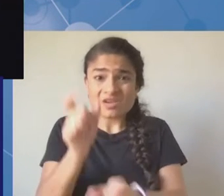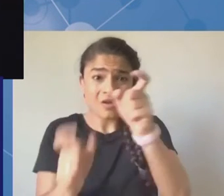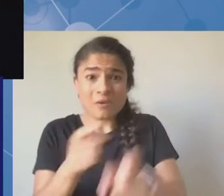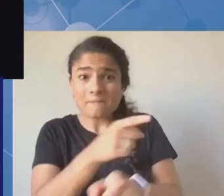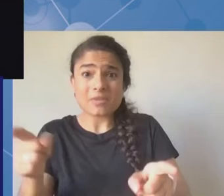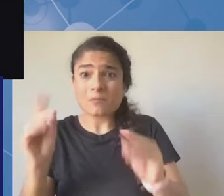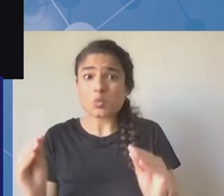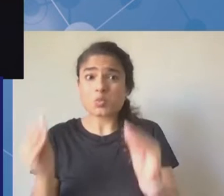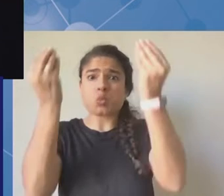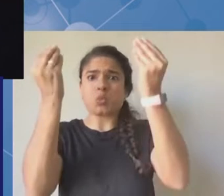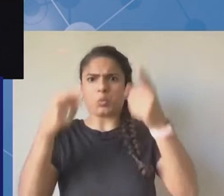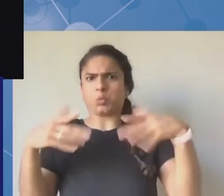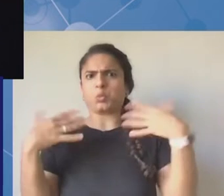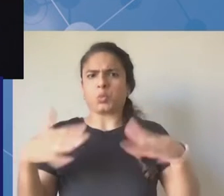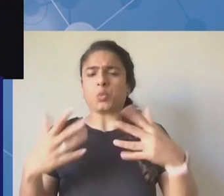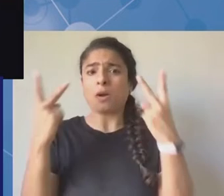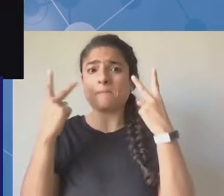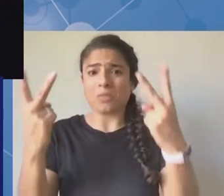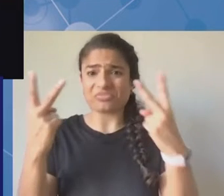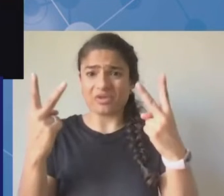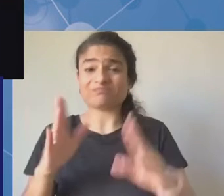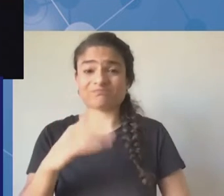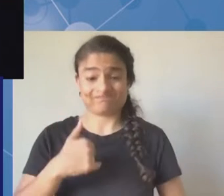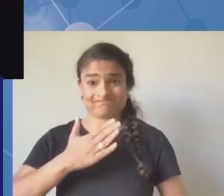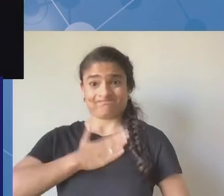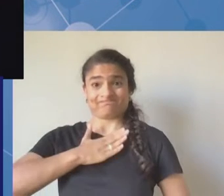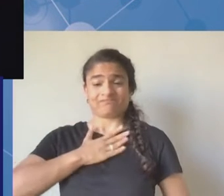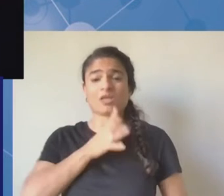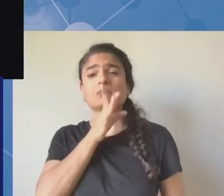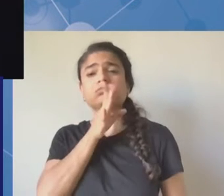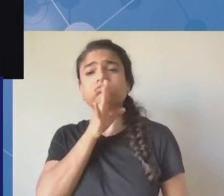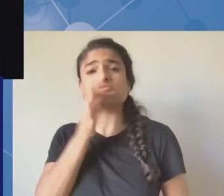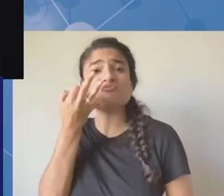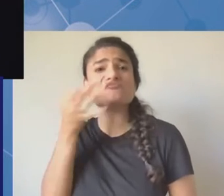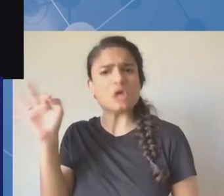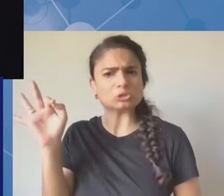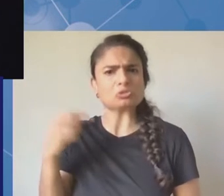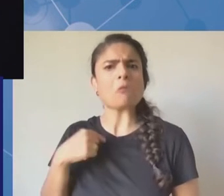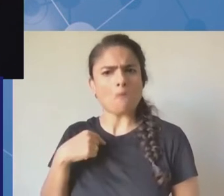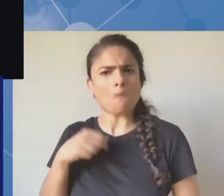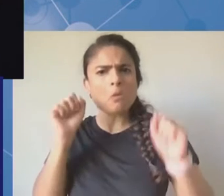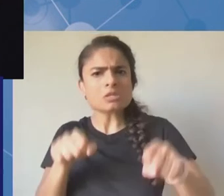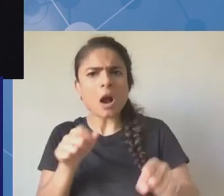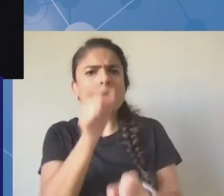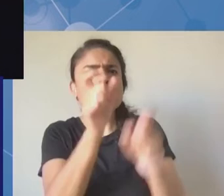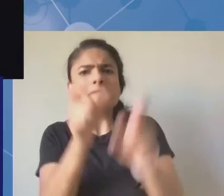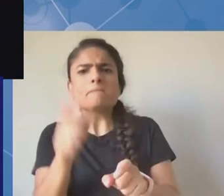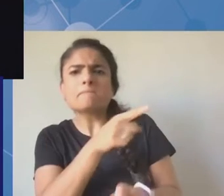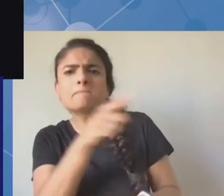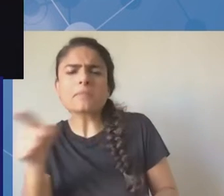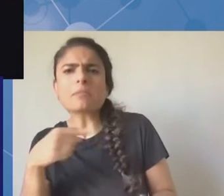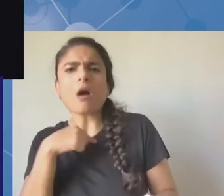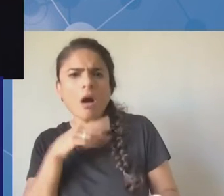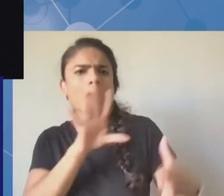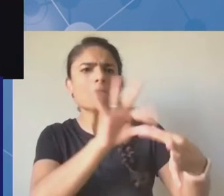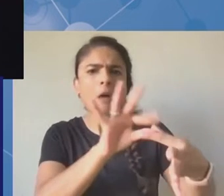jóvenes. Yo, afortunadamente, hablo francés. Por eso fue posible entrar en contacto con las